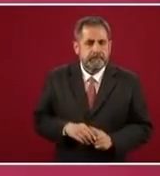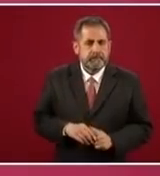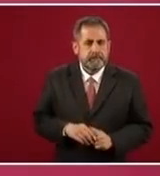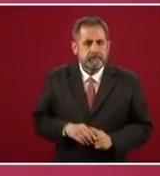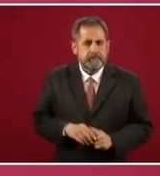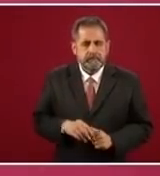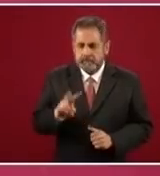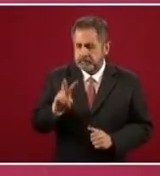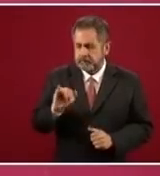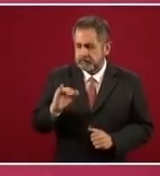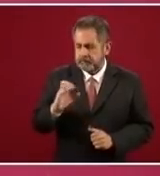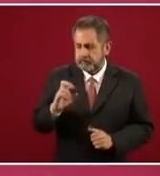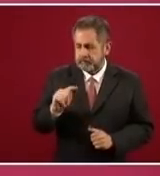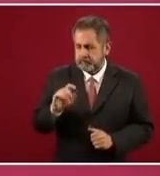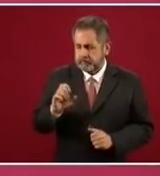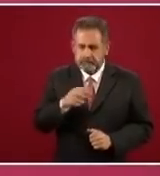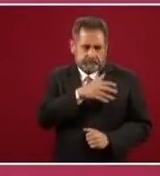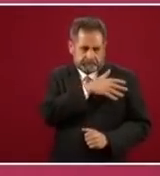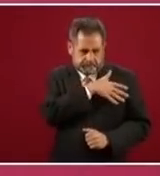Vicente,